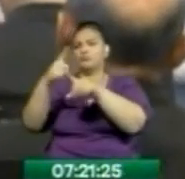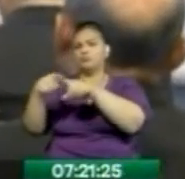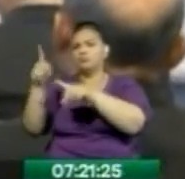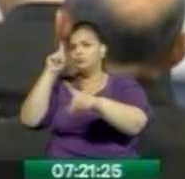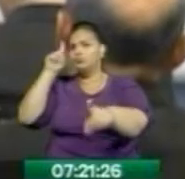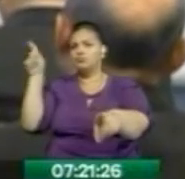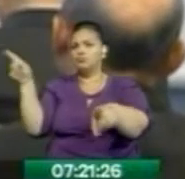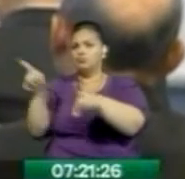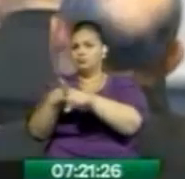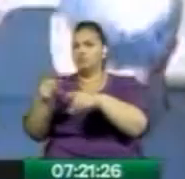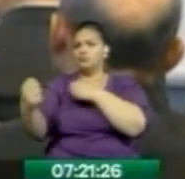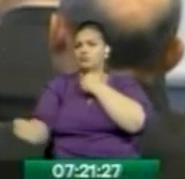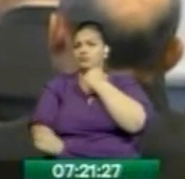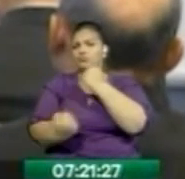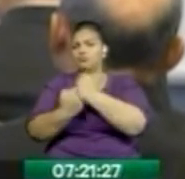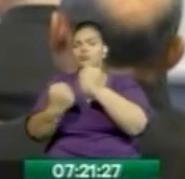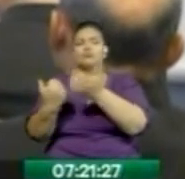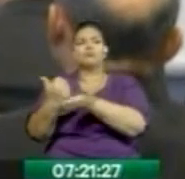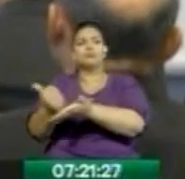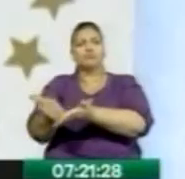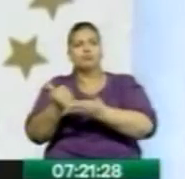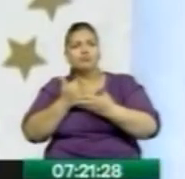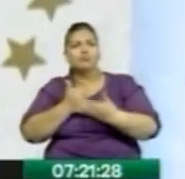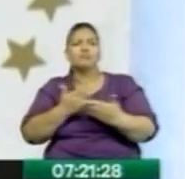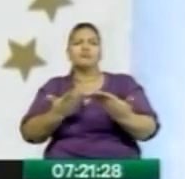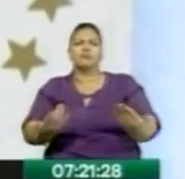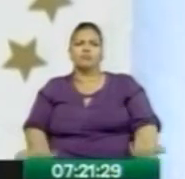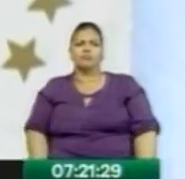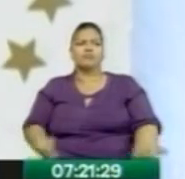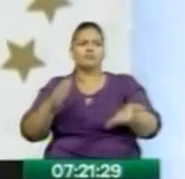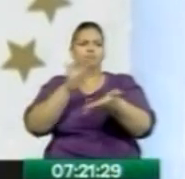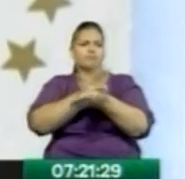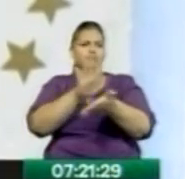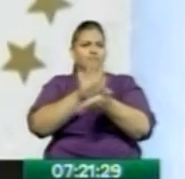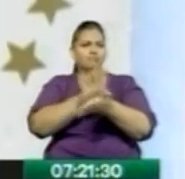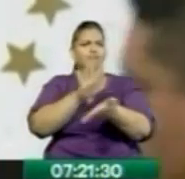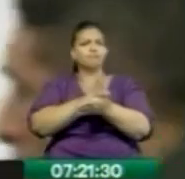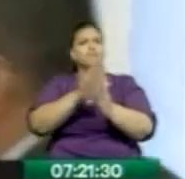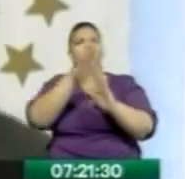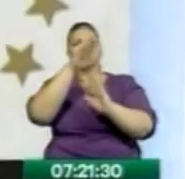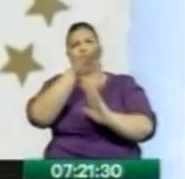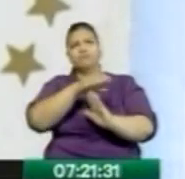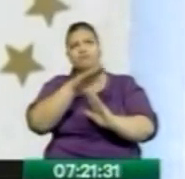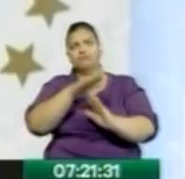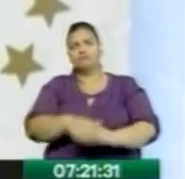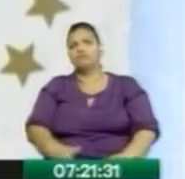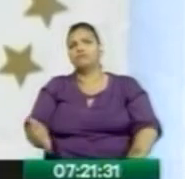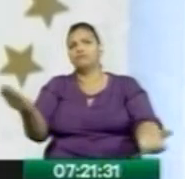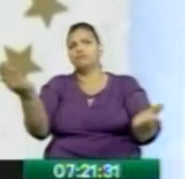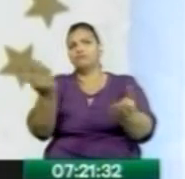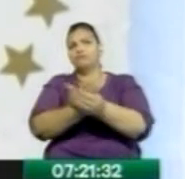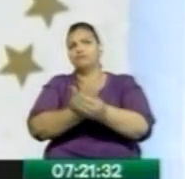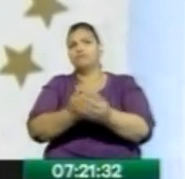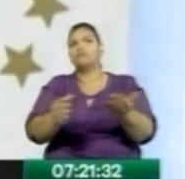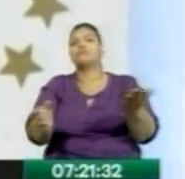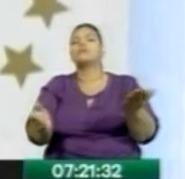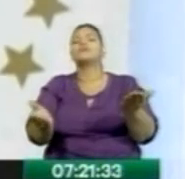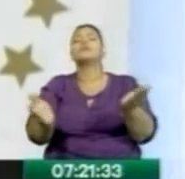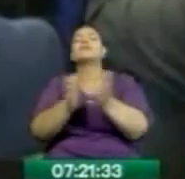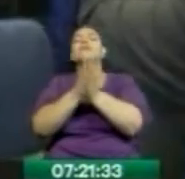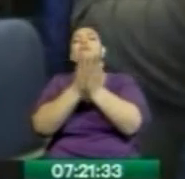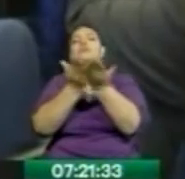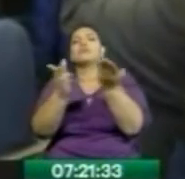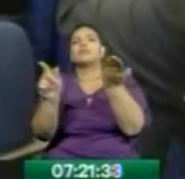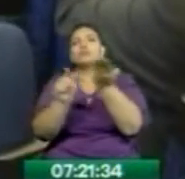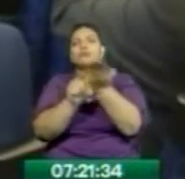ministro de Defensa, Osvaldo Jarrín, mencionó que el libro blanco estará compuesto por 6 capítulos, donde se realizará un diagnóstico